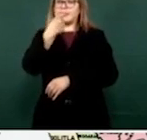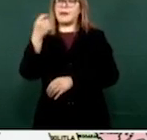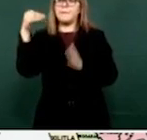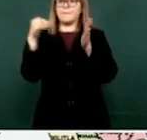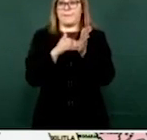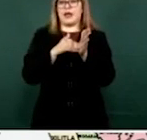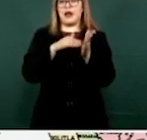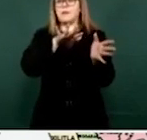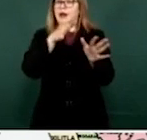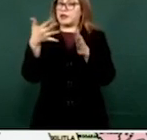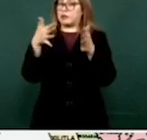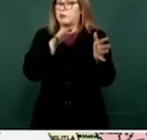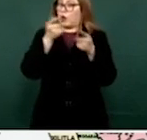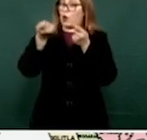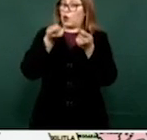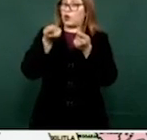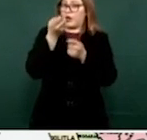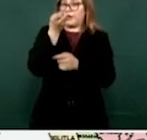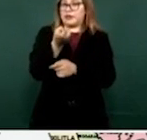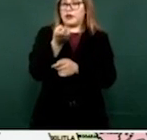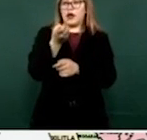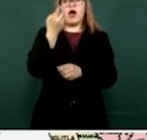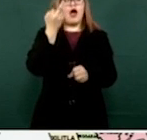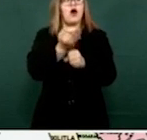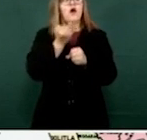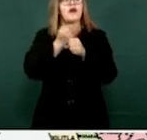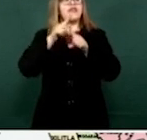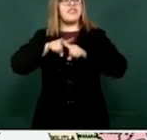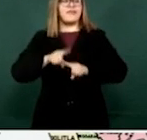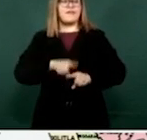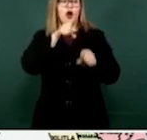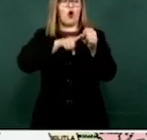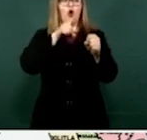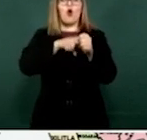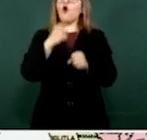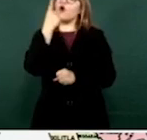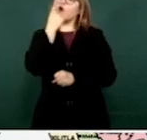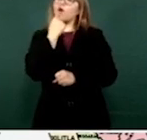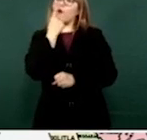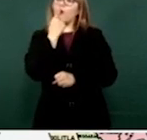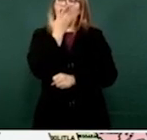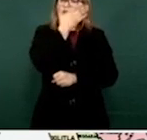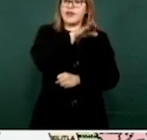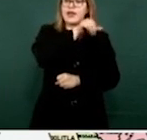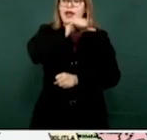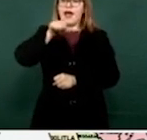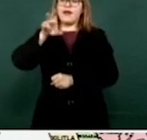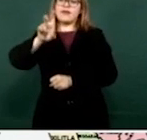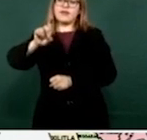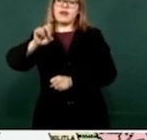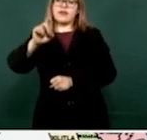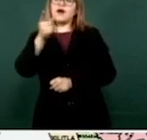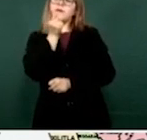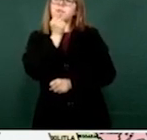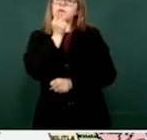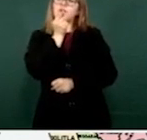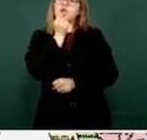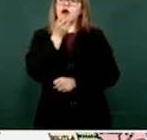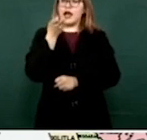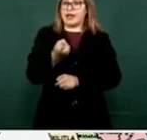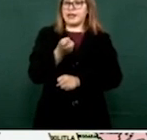media internacional. Aquí vemos los diferentes colores, en el número rojo hay de 10 a 30 policías en